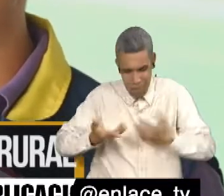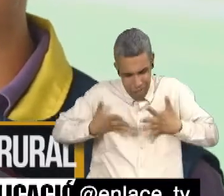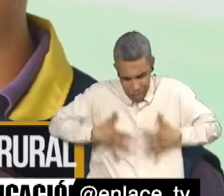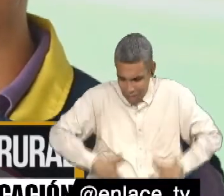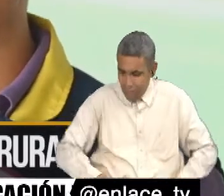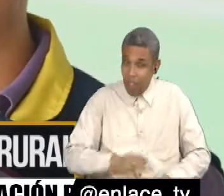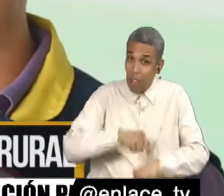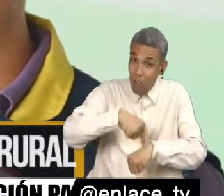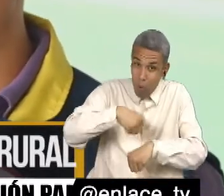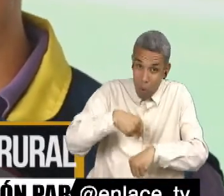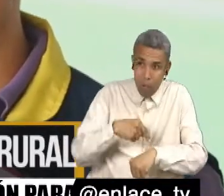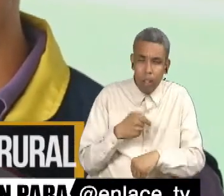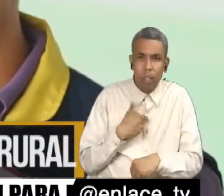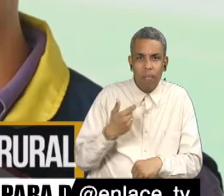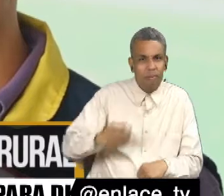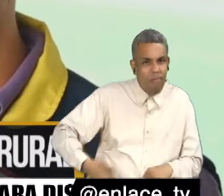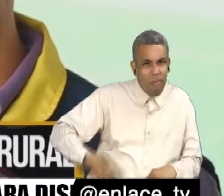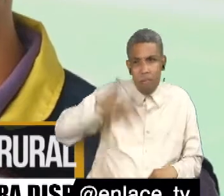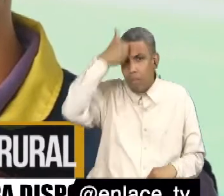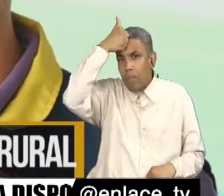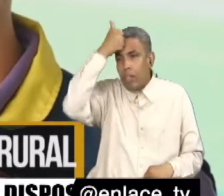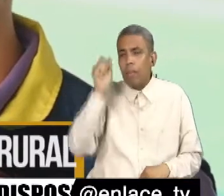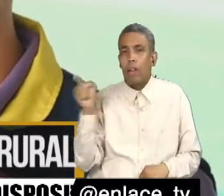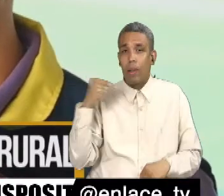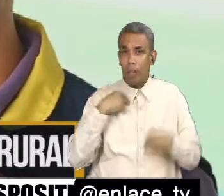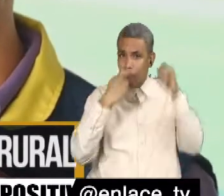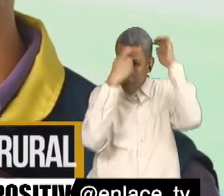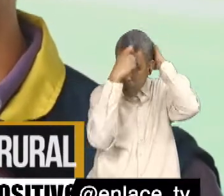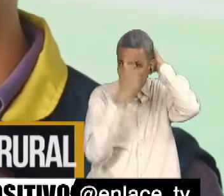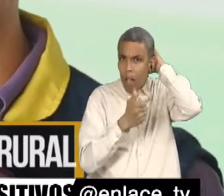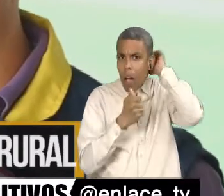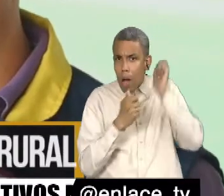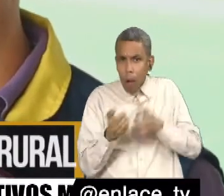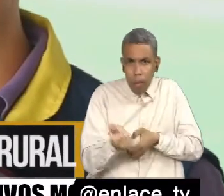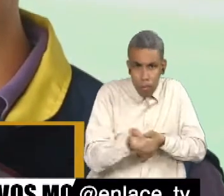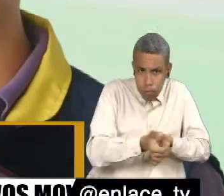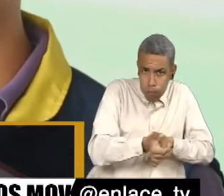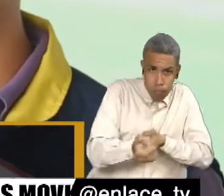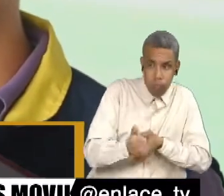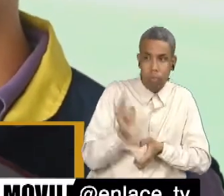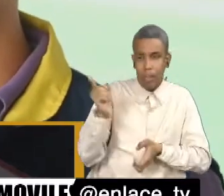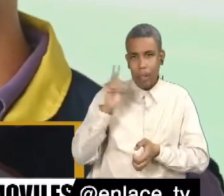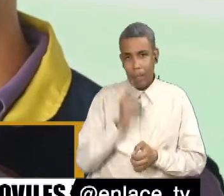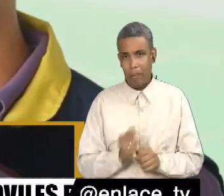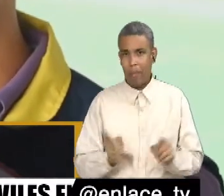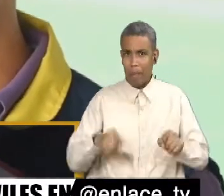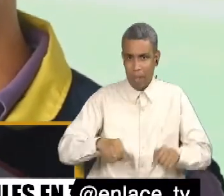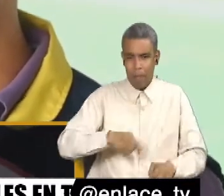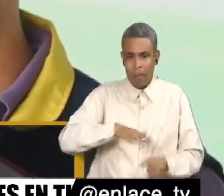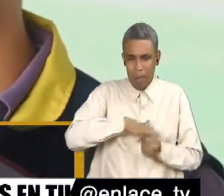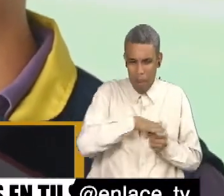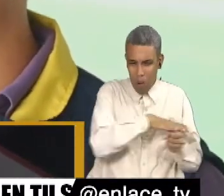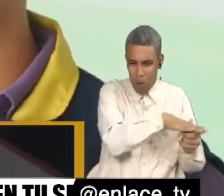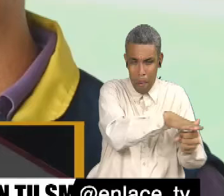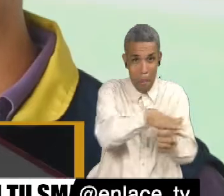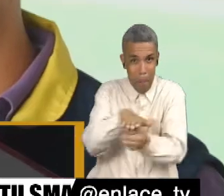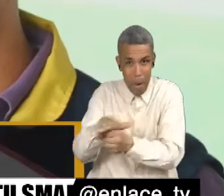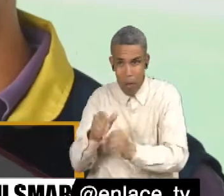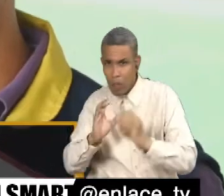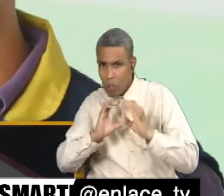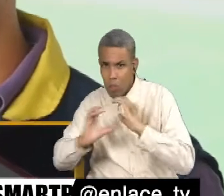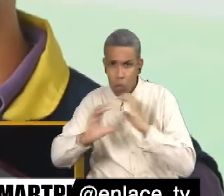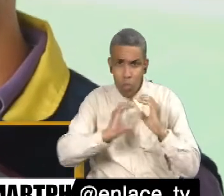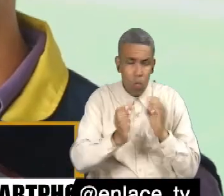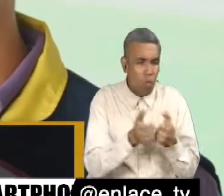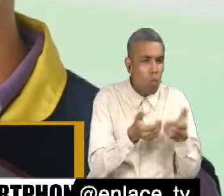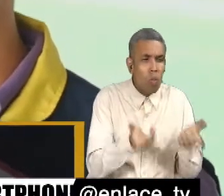nos vamos a reunir todos los días, el Consejo Municipal de Gestión de Riesgo, nos vamos a articular con los presidentes de juntas de acción comunal, con los